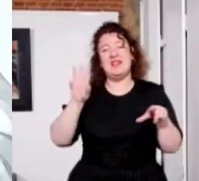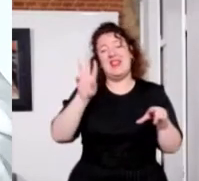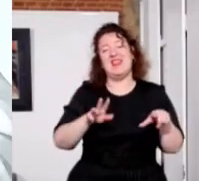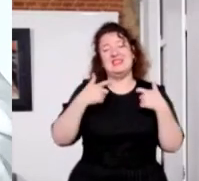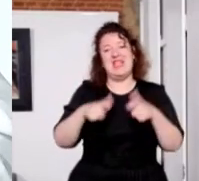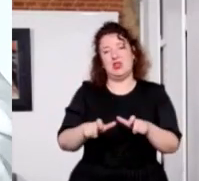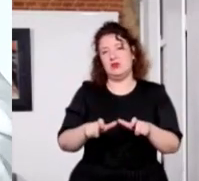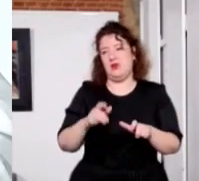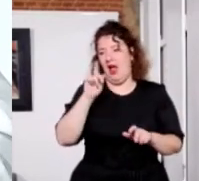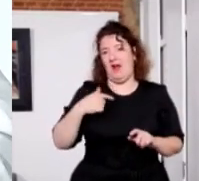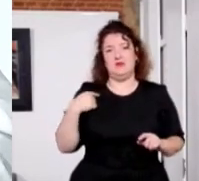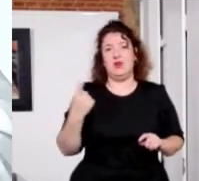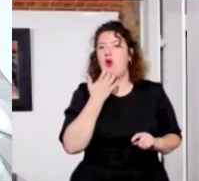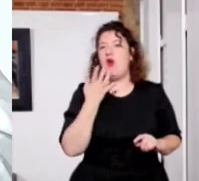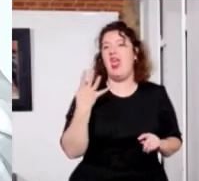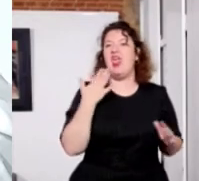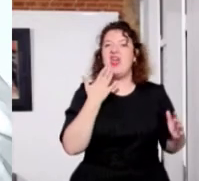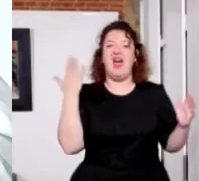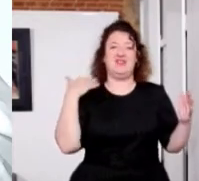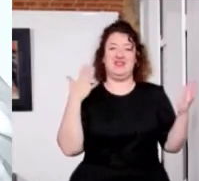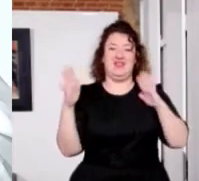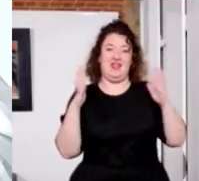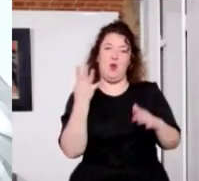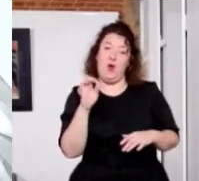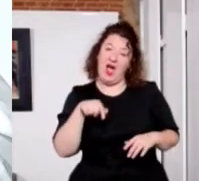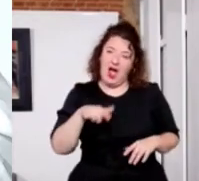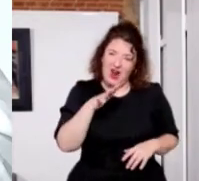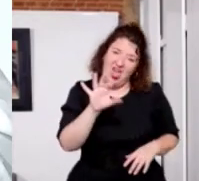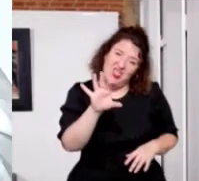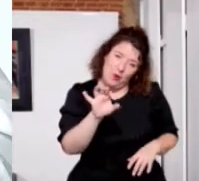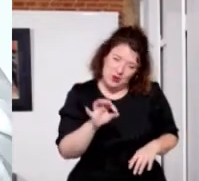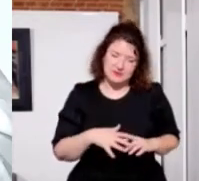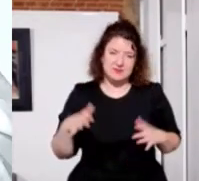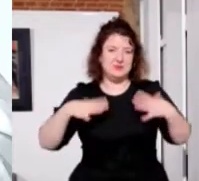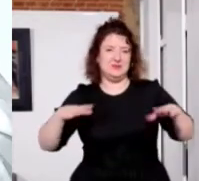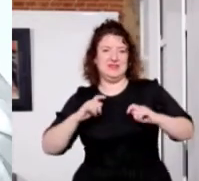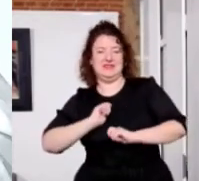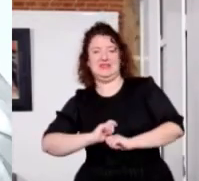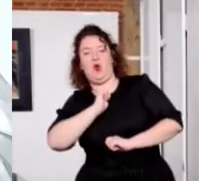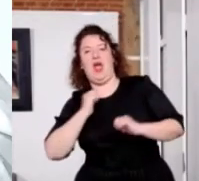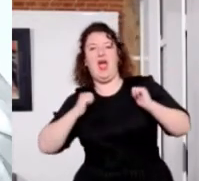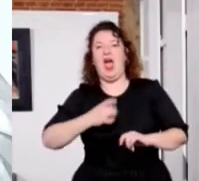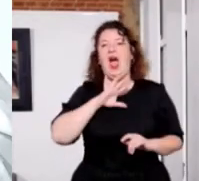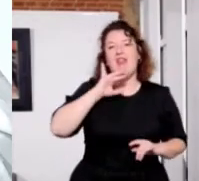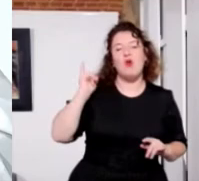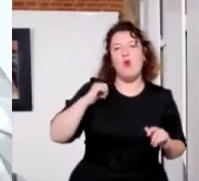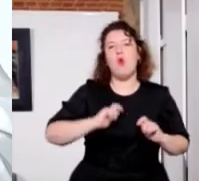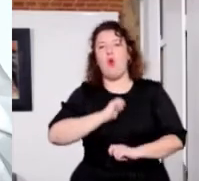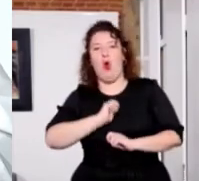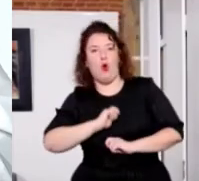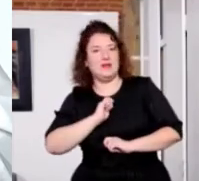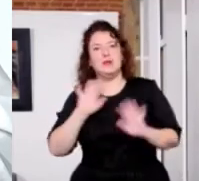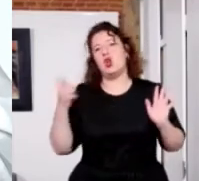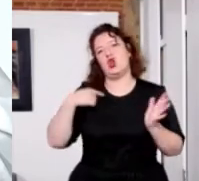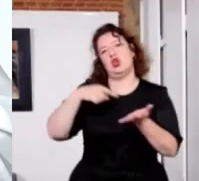sector éramos todos cuarentones, entonces cuarentones, ahora ya cincuentones, vestidos con traje azul y corbata. Pero